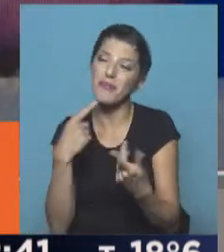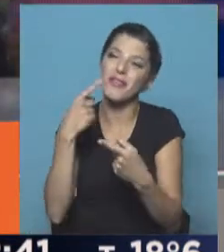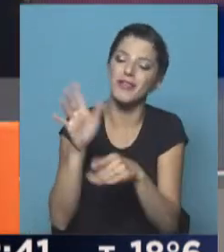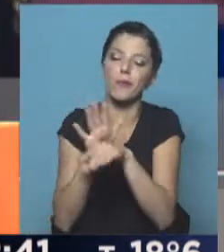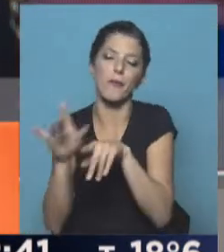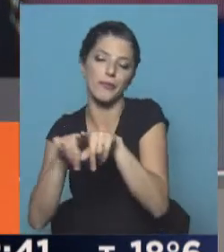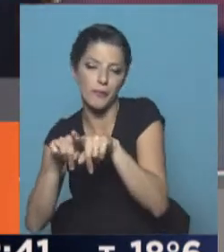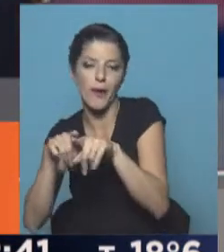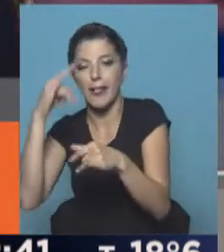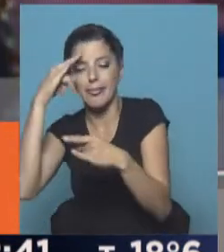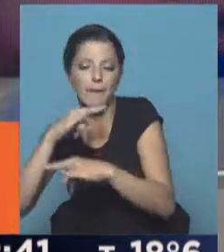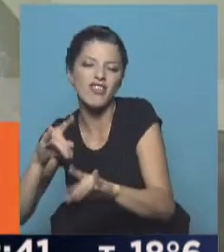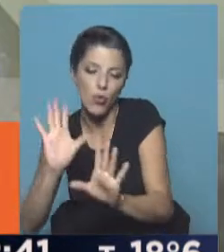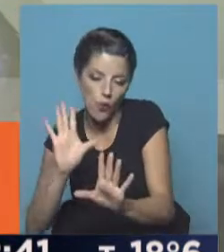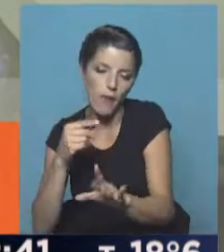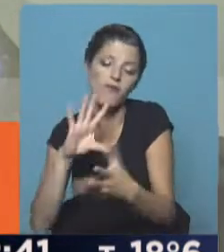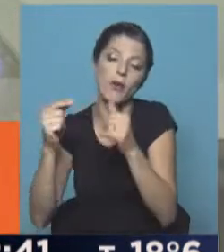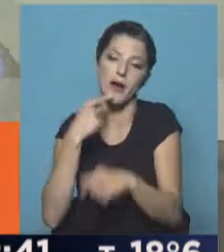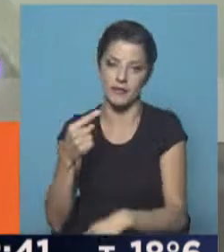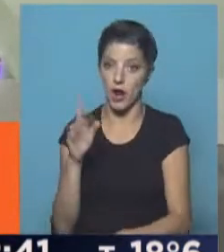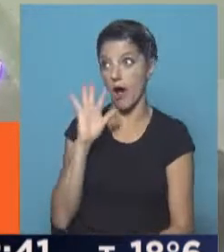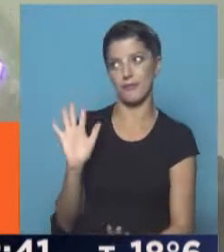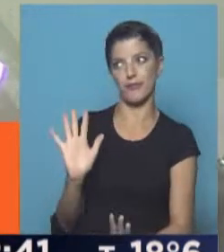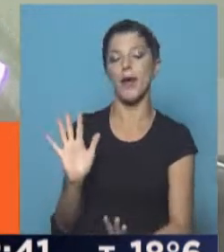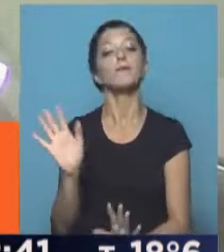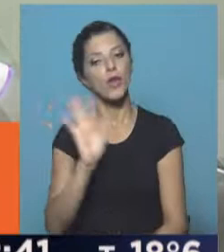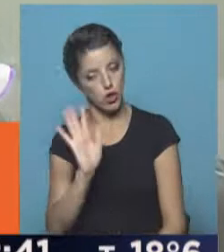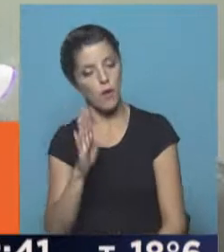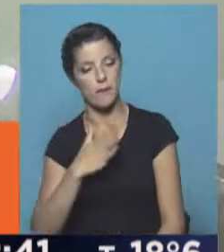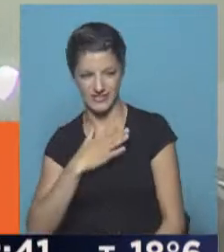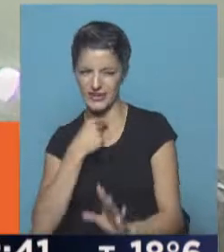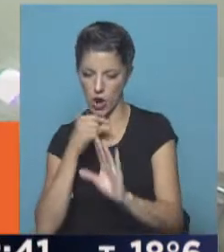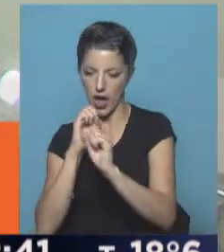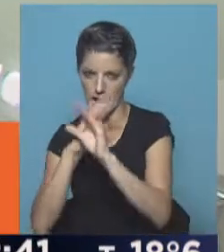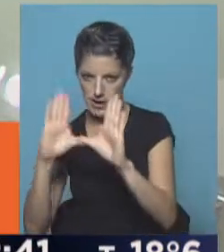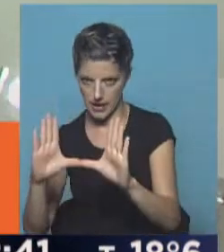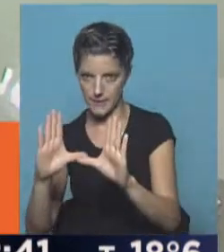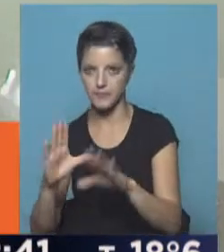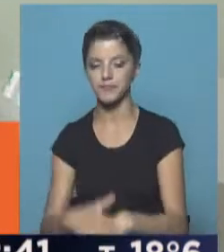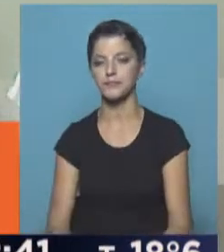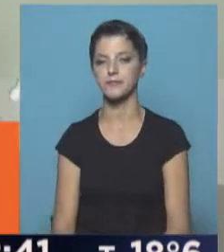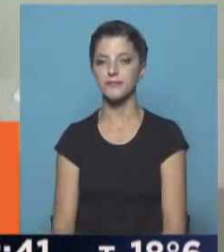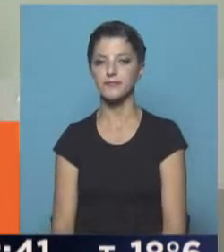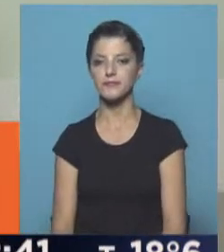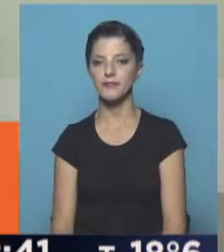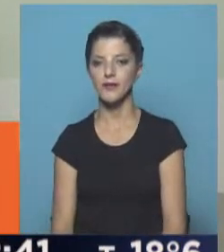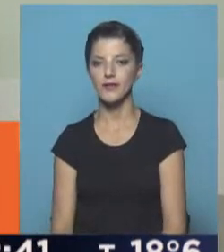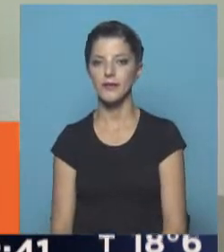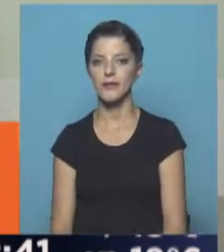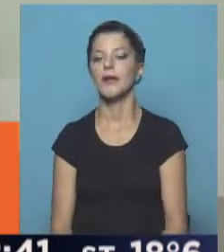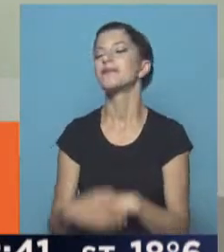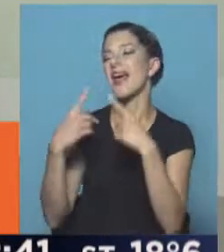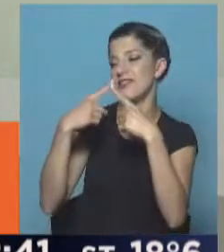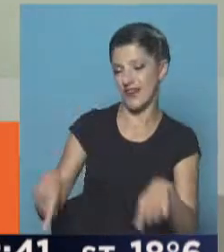Y propasarse. Te vamos a caer encima, te aviso. Claro, por eso, bueno. Por eso no quiero el problema ahí es. La diferencia es